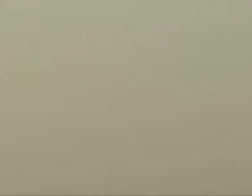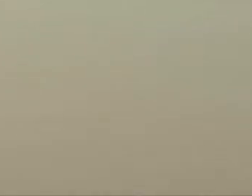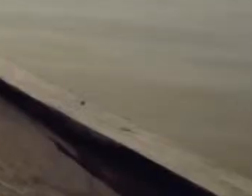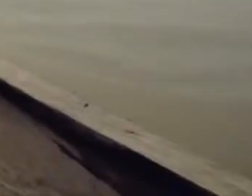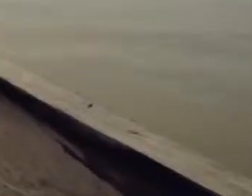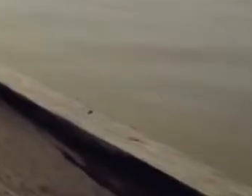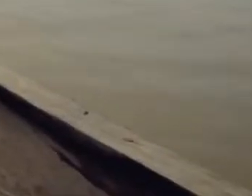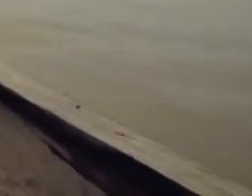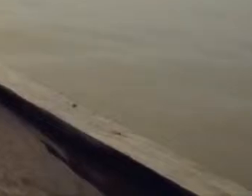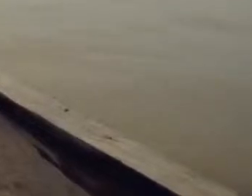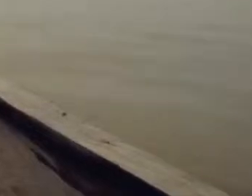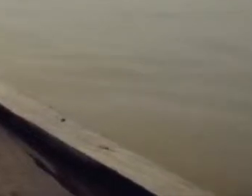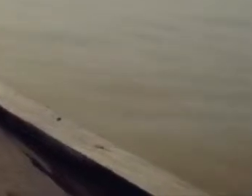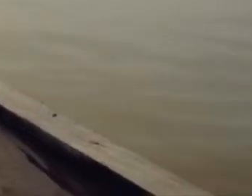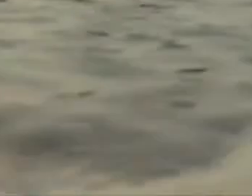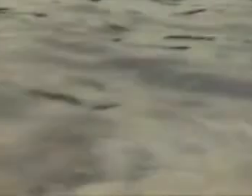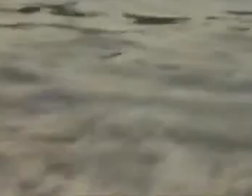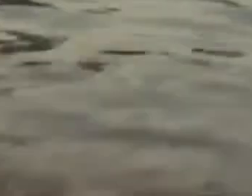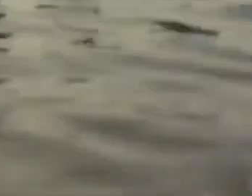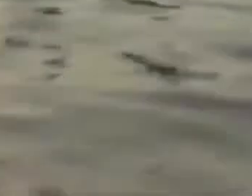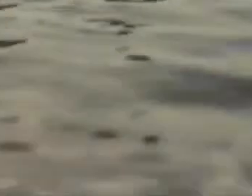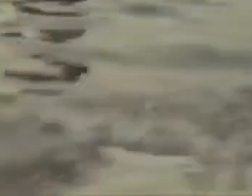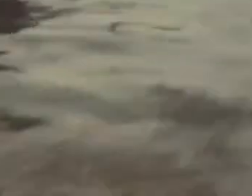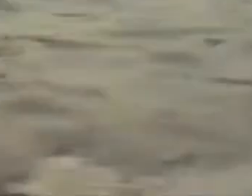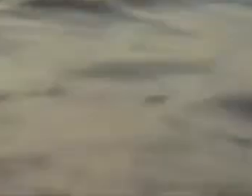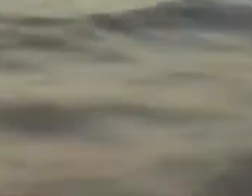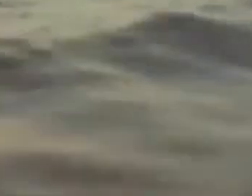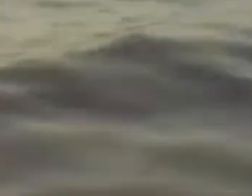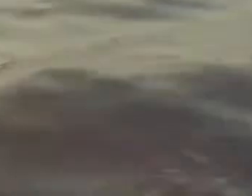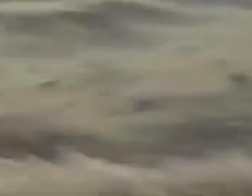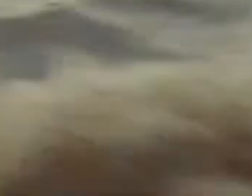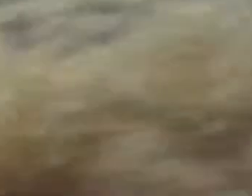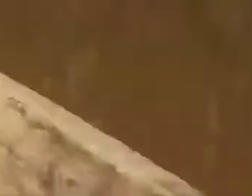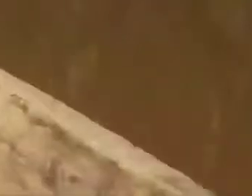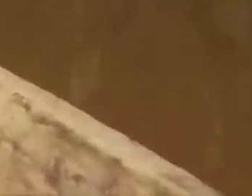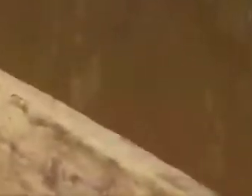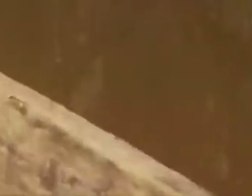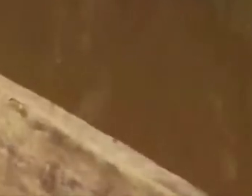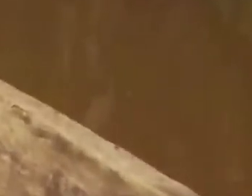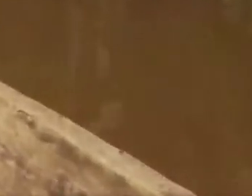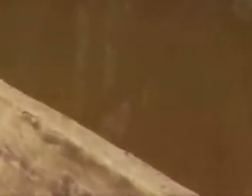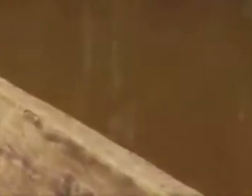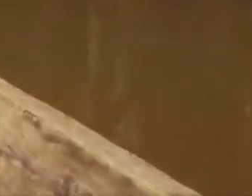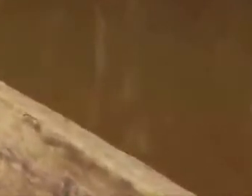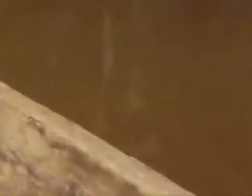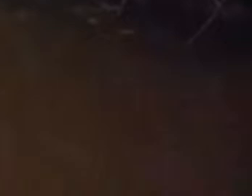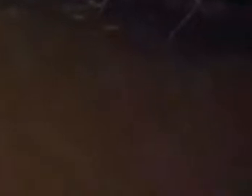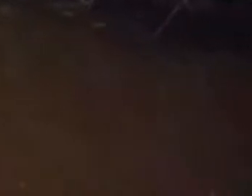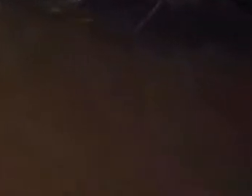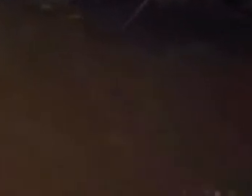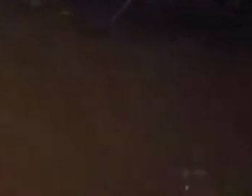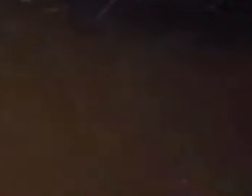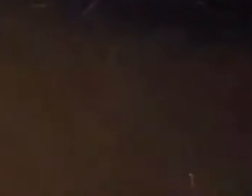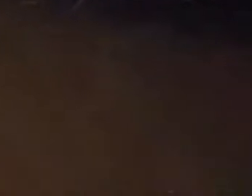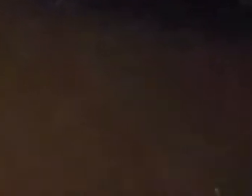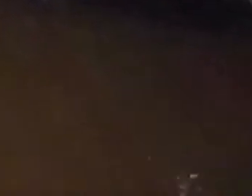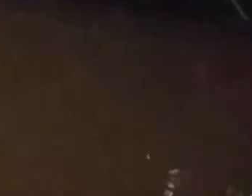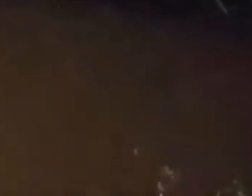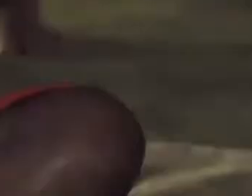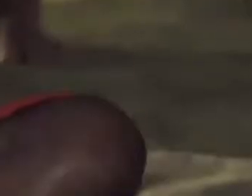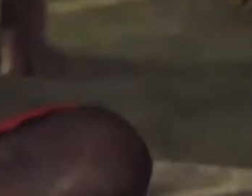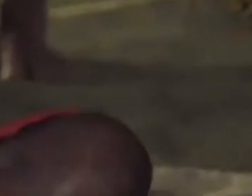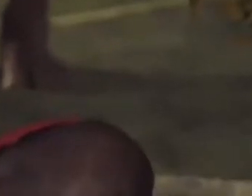las riberas del majestuoso río Amazonas, que es un ejemplo de cohesión y esfuerzo colectivo entre